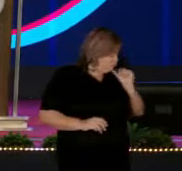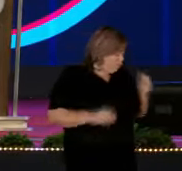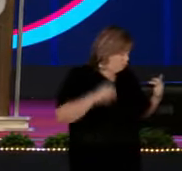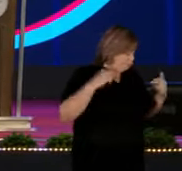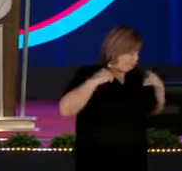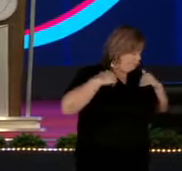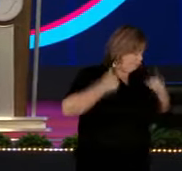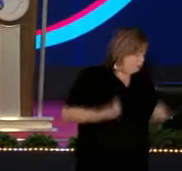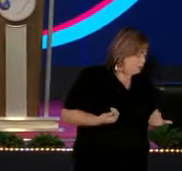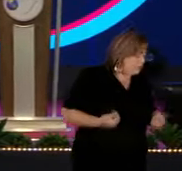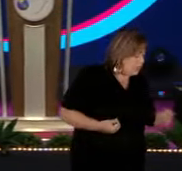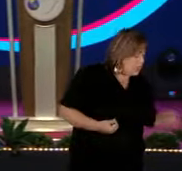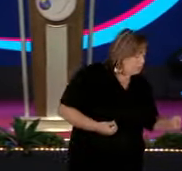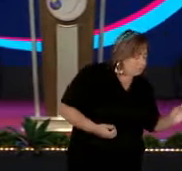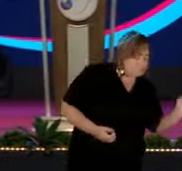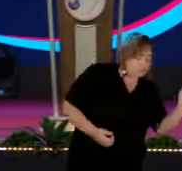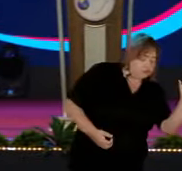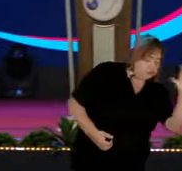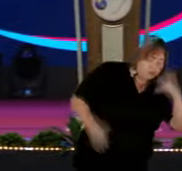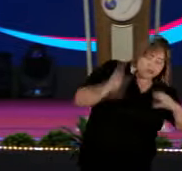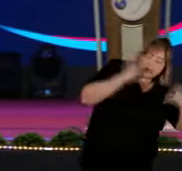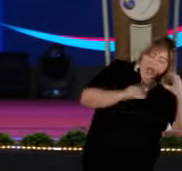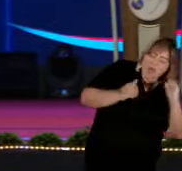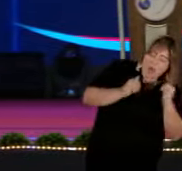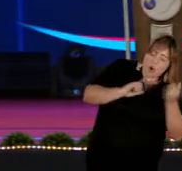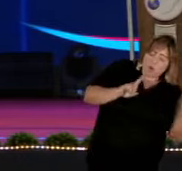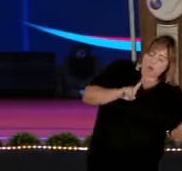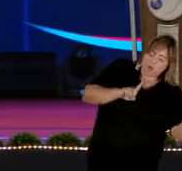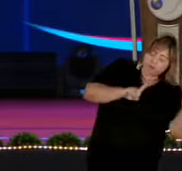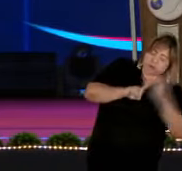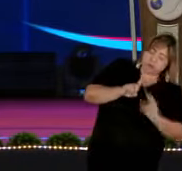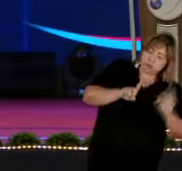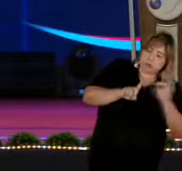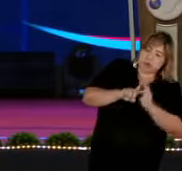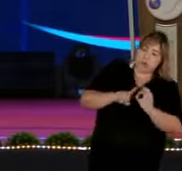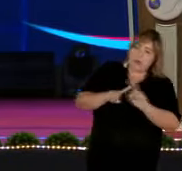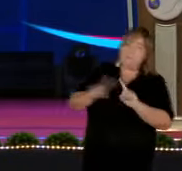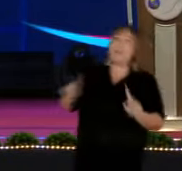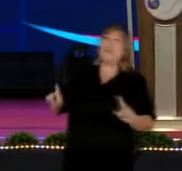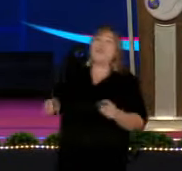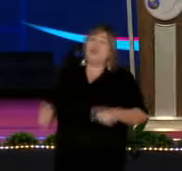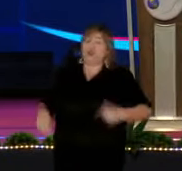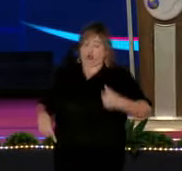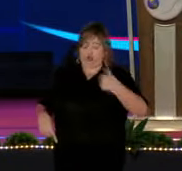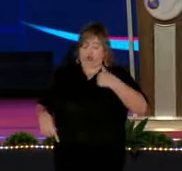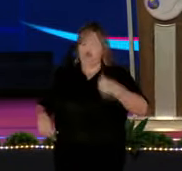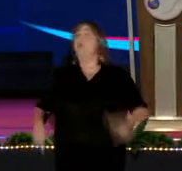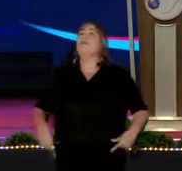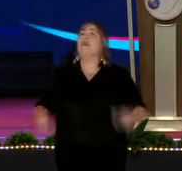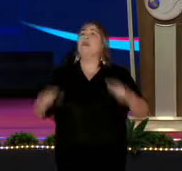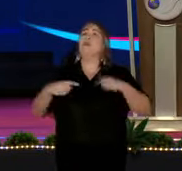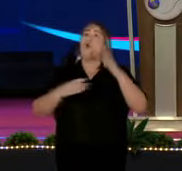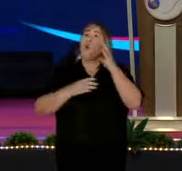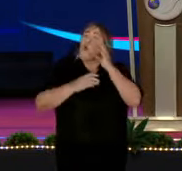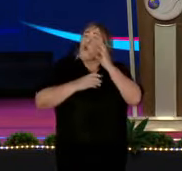está buscando por dónde. Pero como lo más bello es vivir confiado, porque estamos